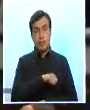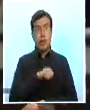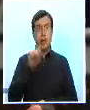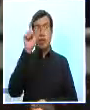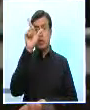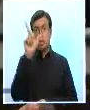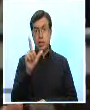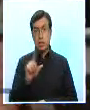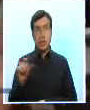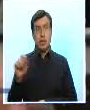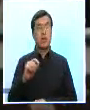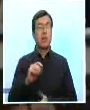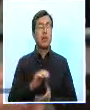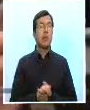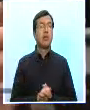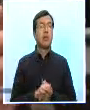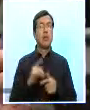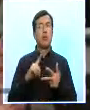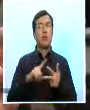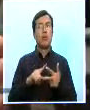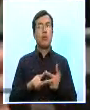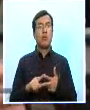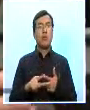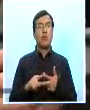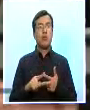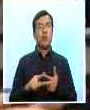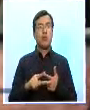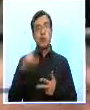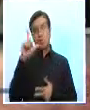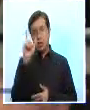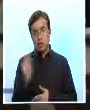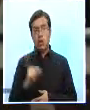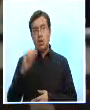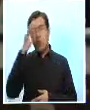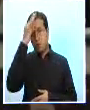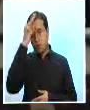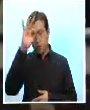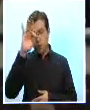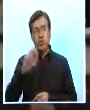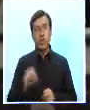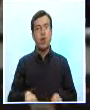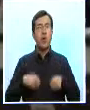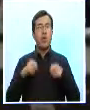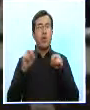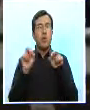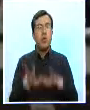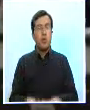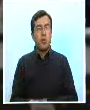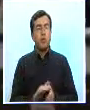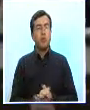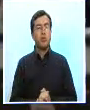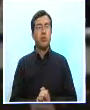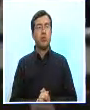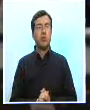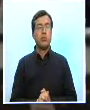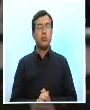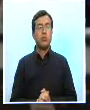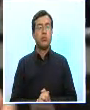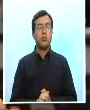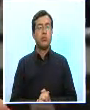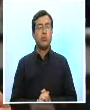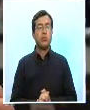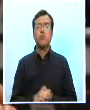ya prometido hoy pero España Francia y portugalparon con los las corridas de toros